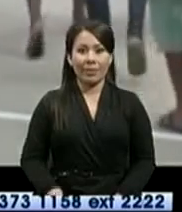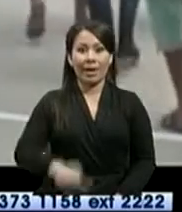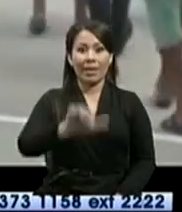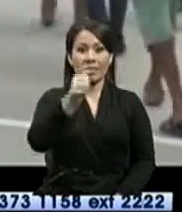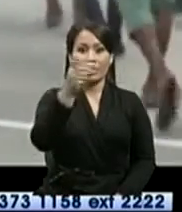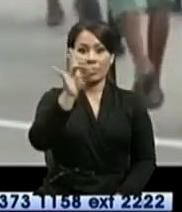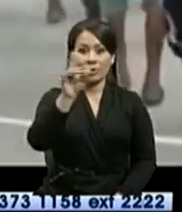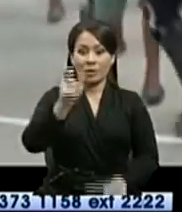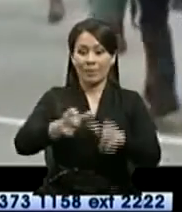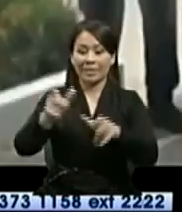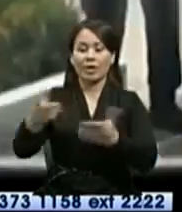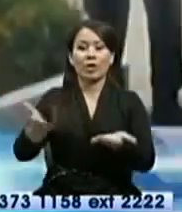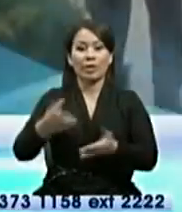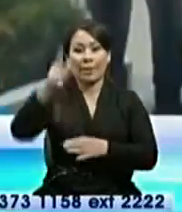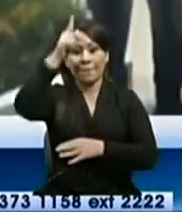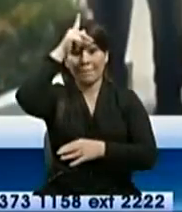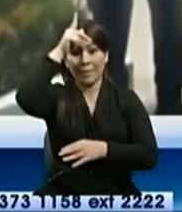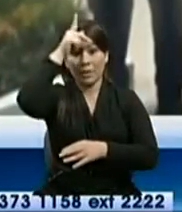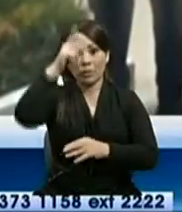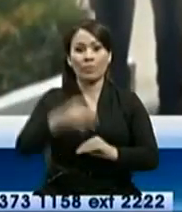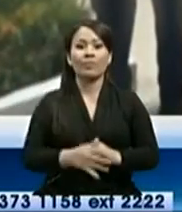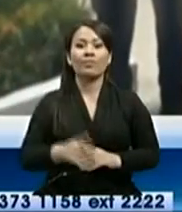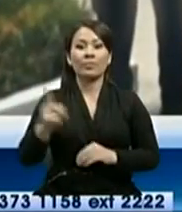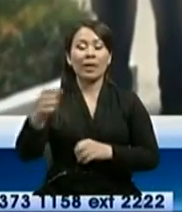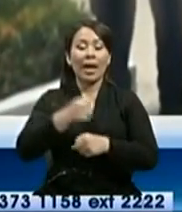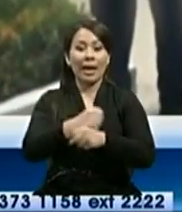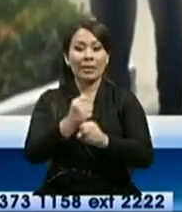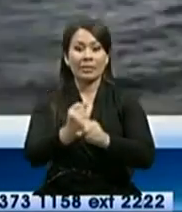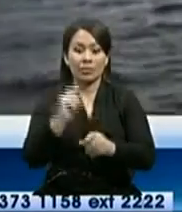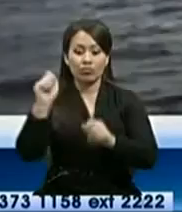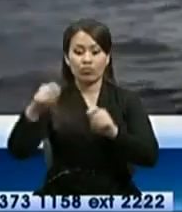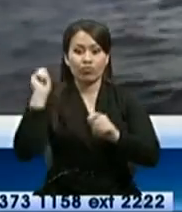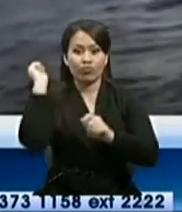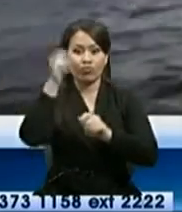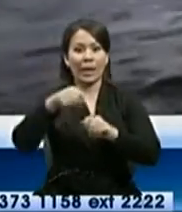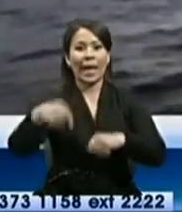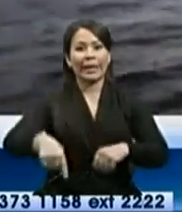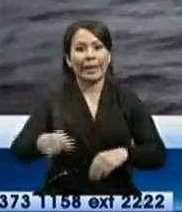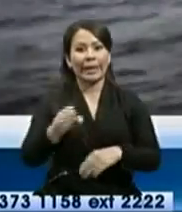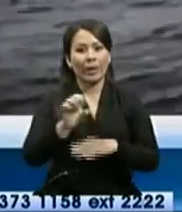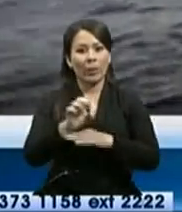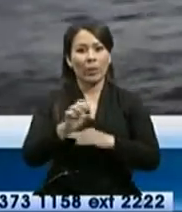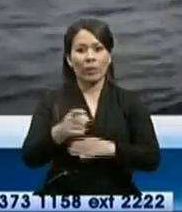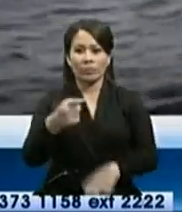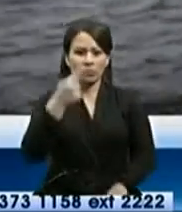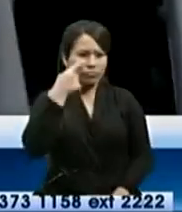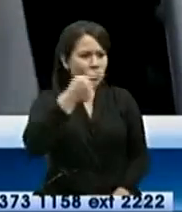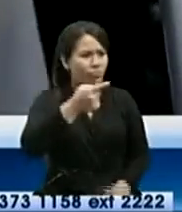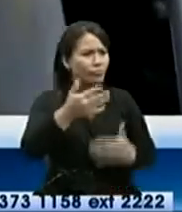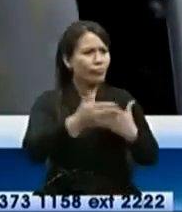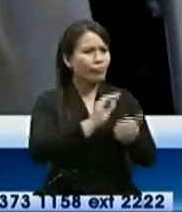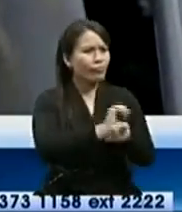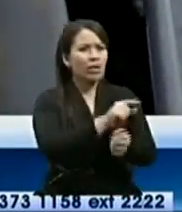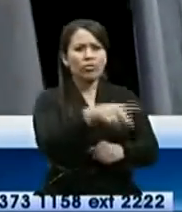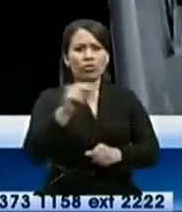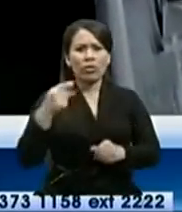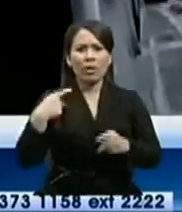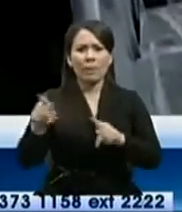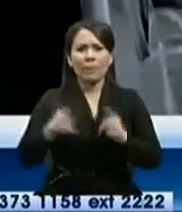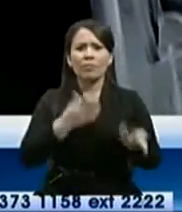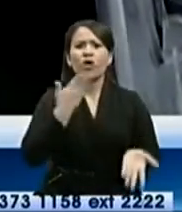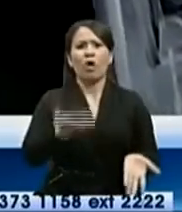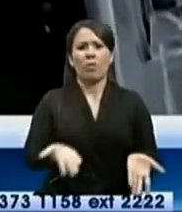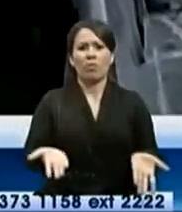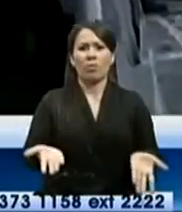18 personas de nacionalidad peruana que realizaban pesca ilegal en aguas ecuatorianas fueron aprehendidas por elementos de la Armada del